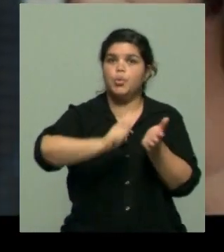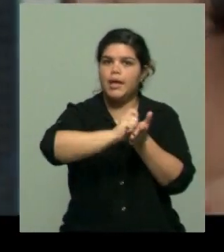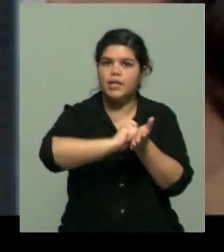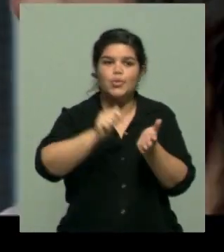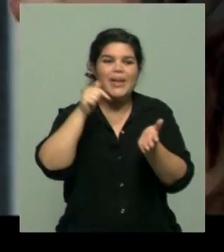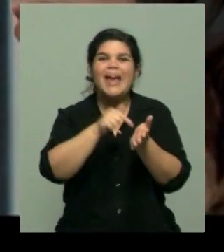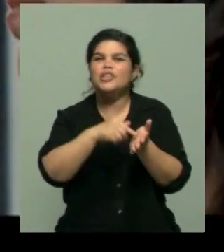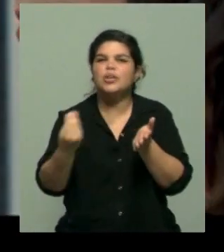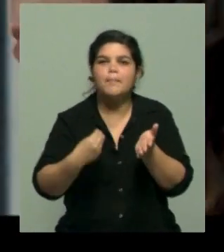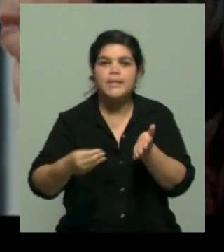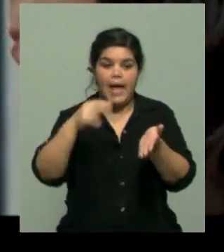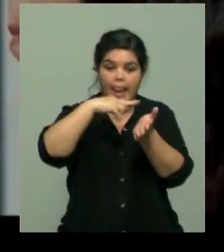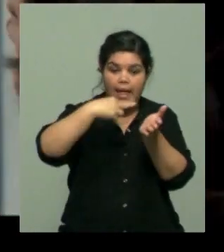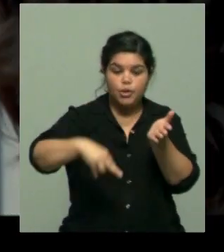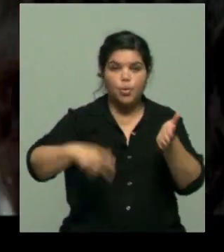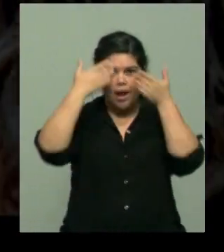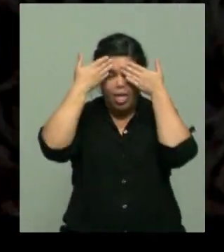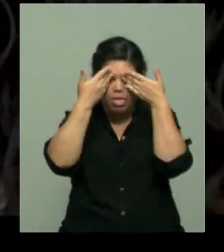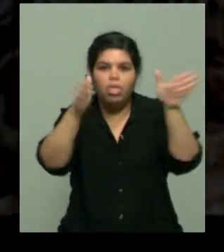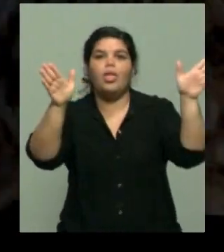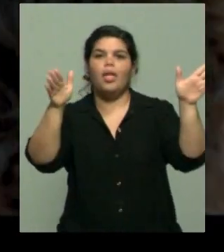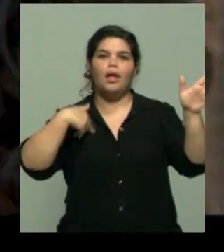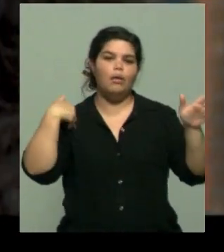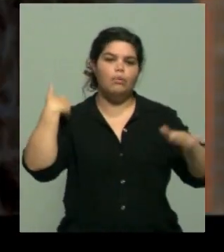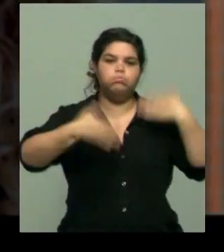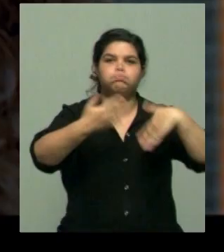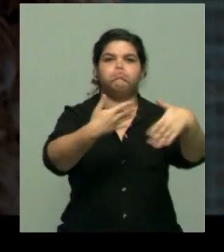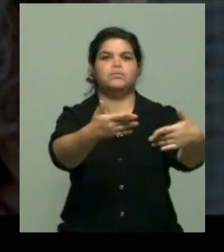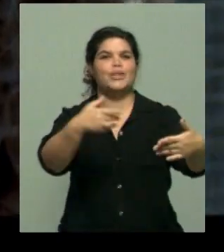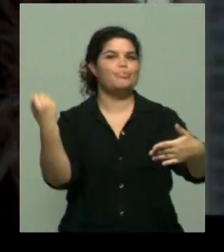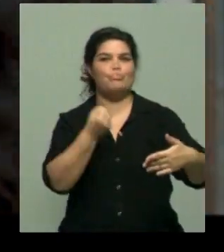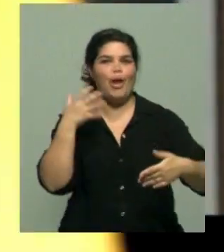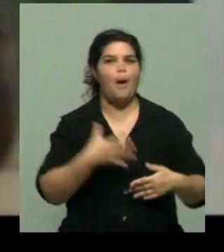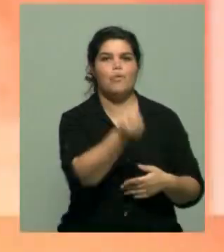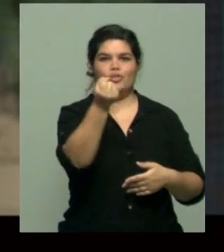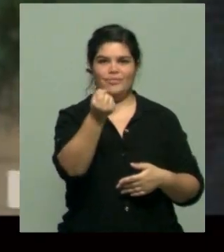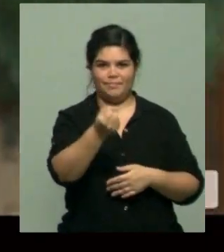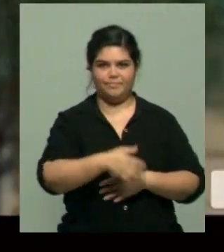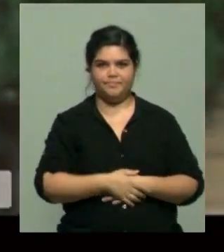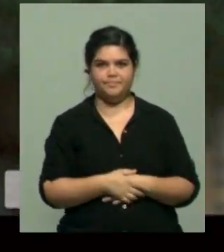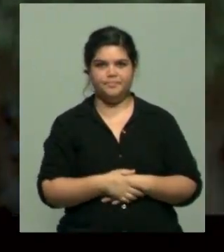lectura es impagable. Bien. Es un mundo de posibilidades.